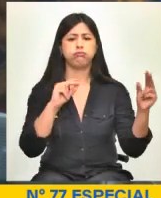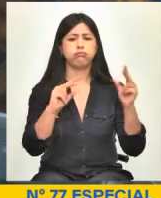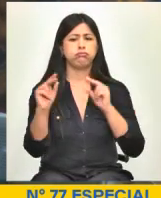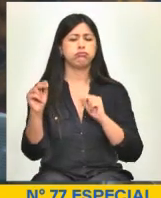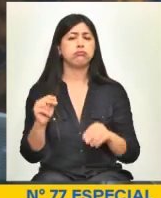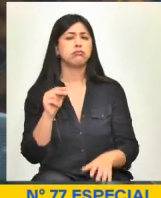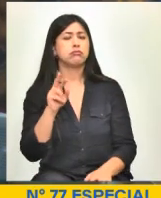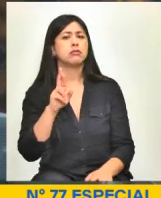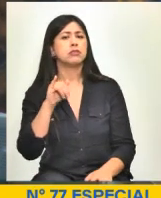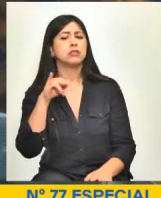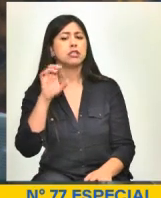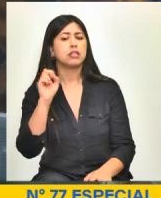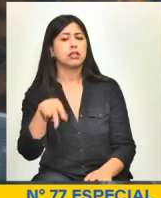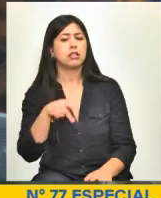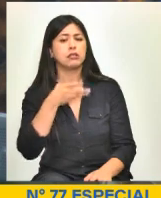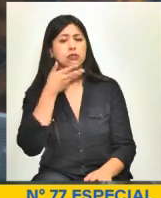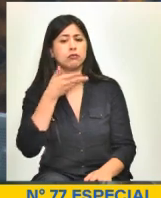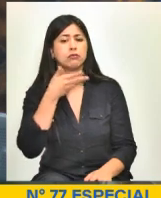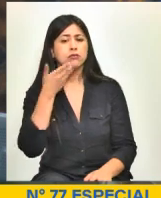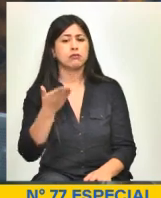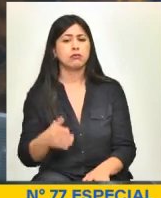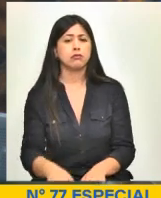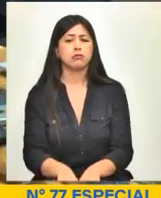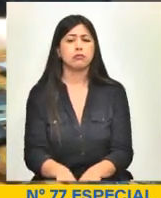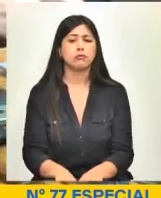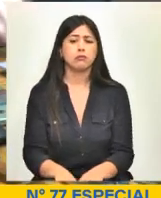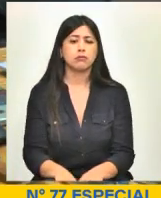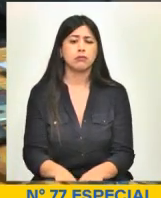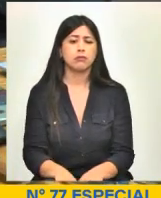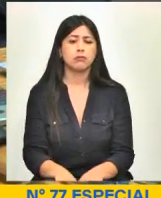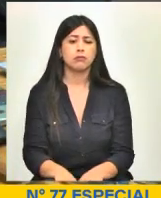Senadora Jimena Rincón tiene la palabra.